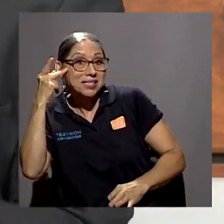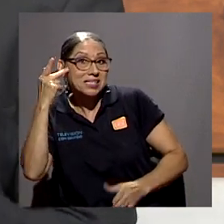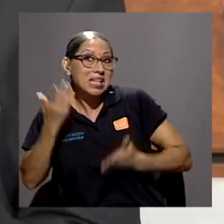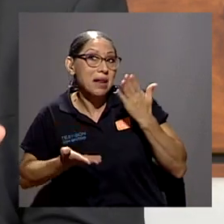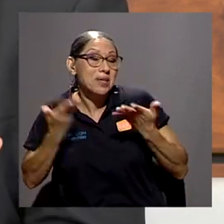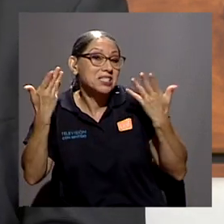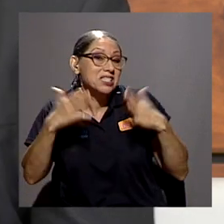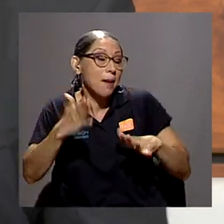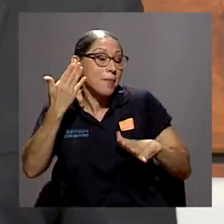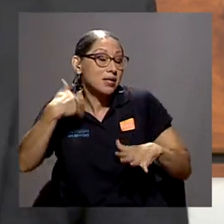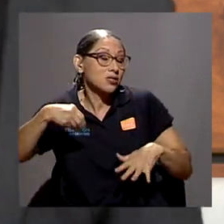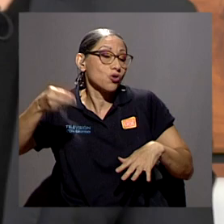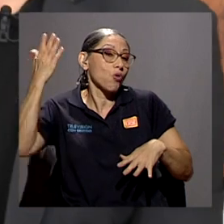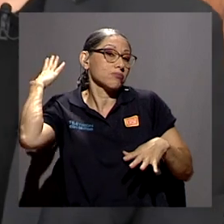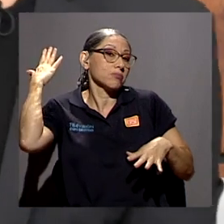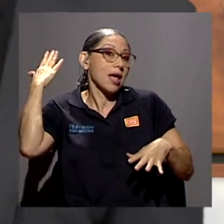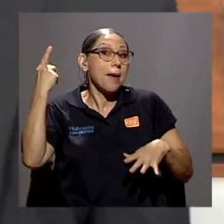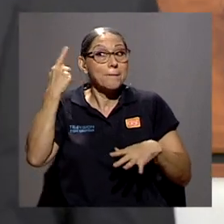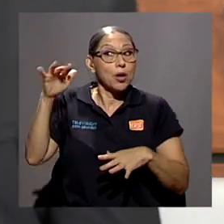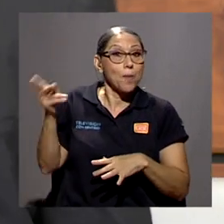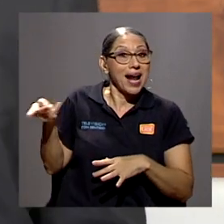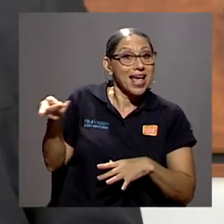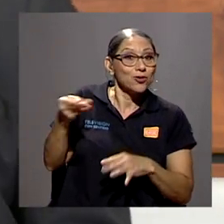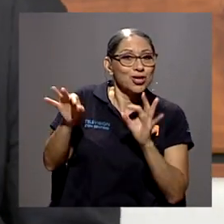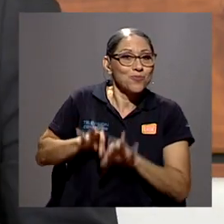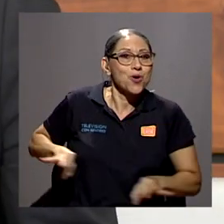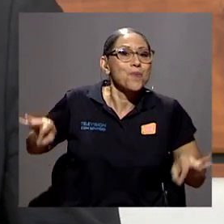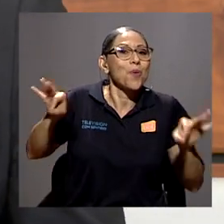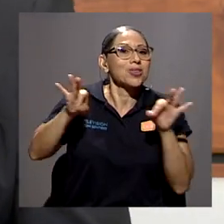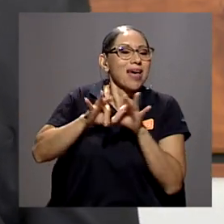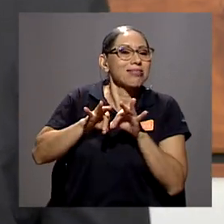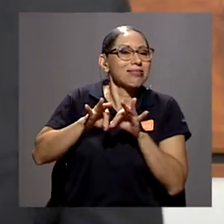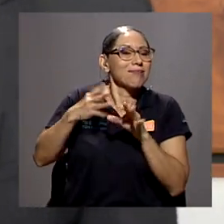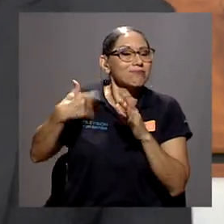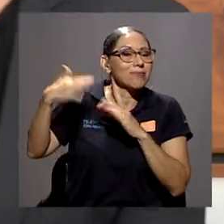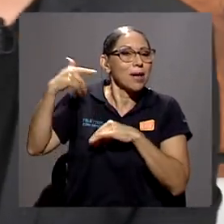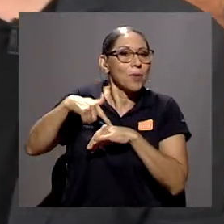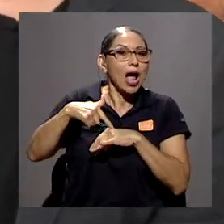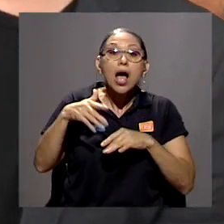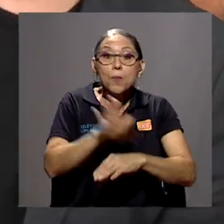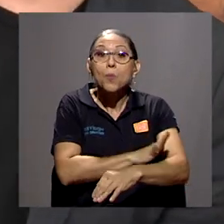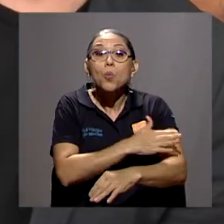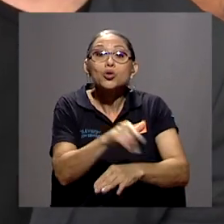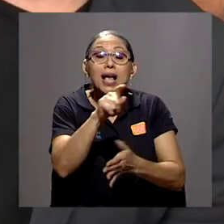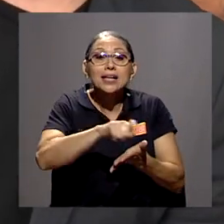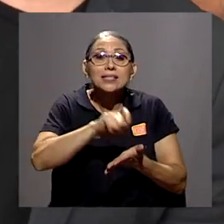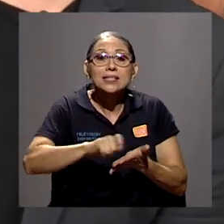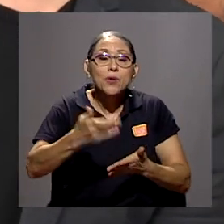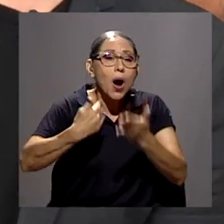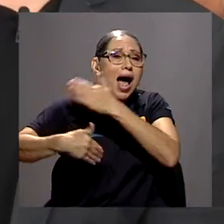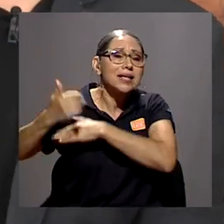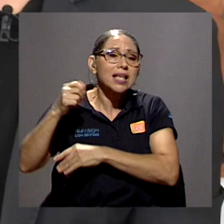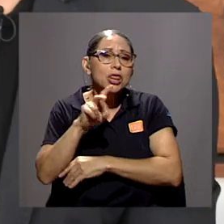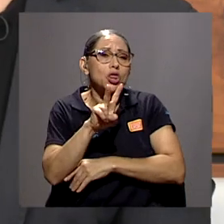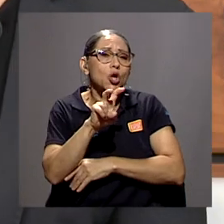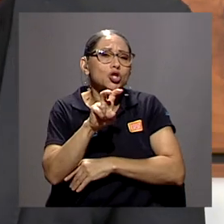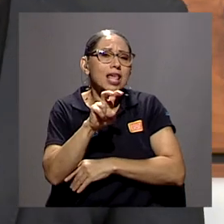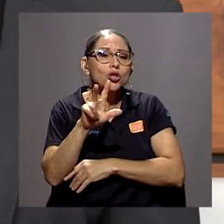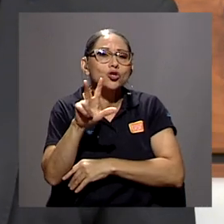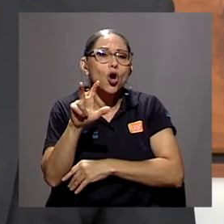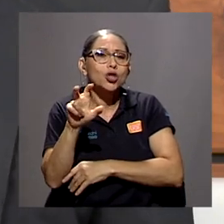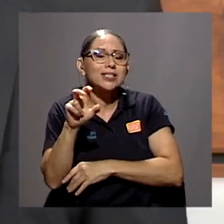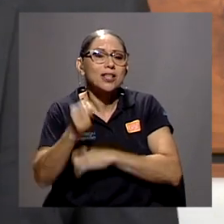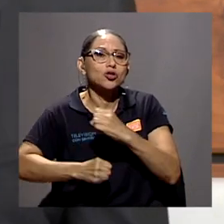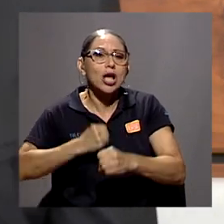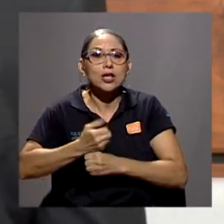refleja toda una época la música que se cree que se escribió hace 200 o 300 años pues posiblemente tenga un carácter